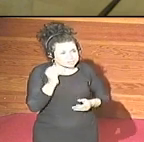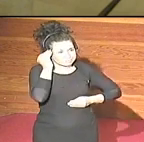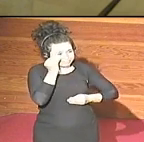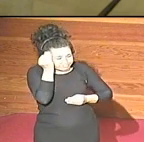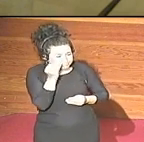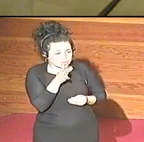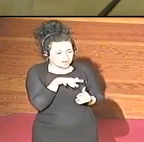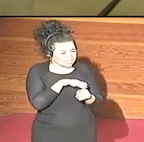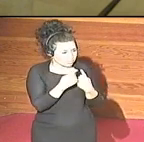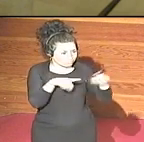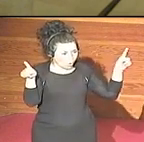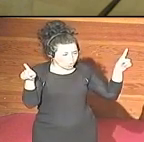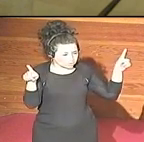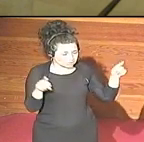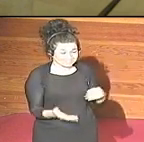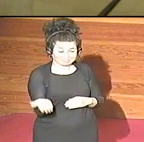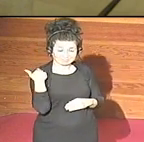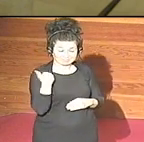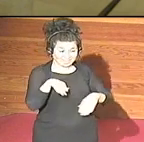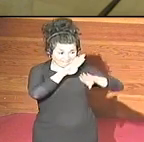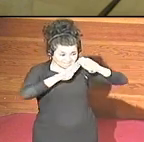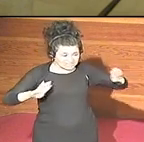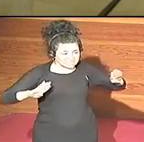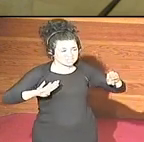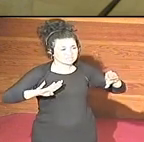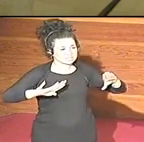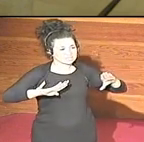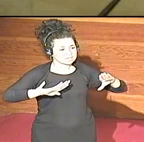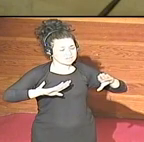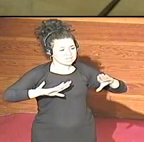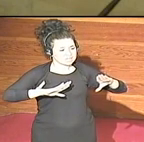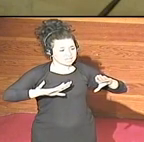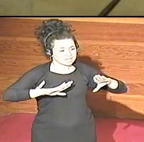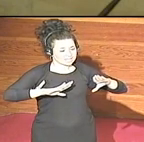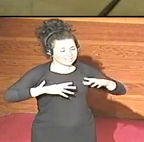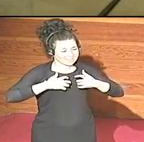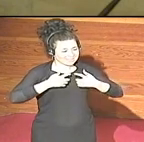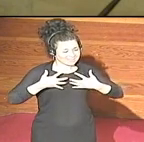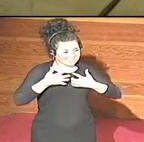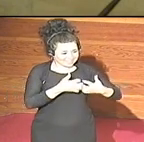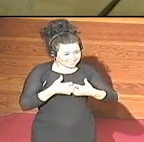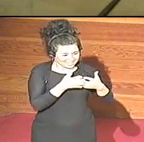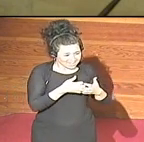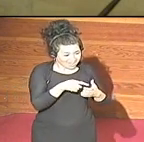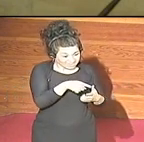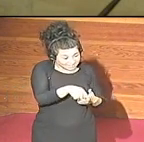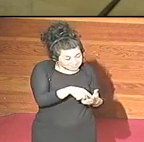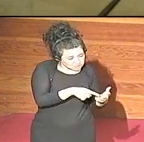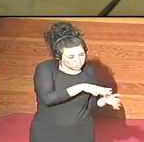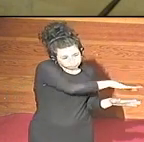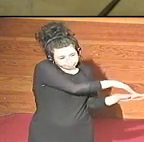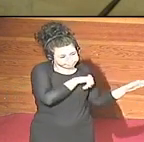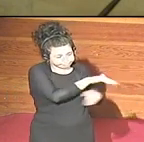ahora. Durante la guerra de Afganistán, los que luchaban allí eran llamados a fila. Era la